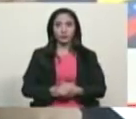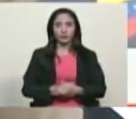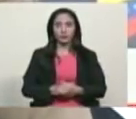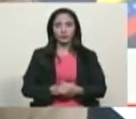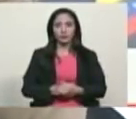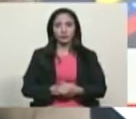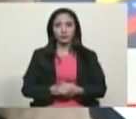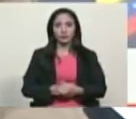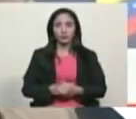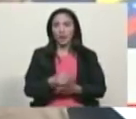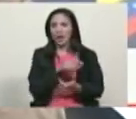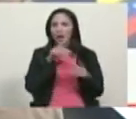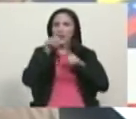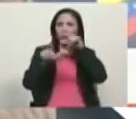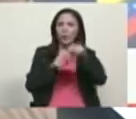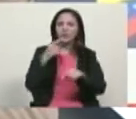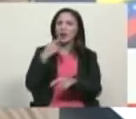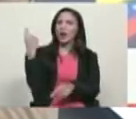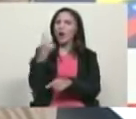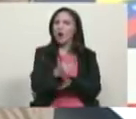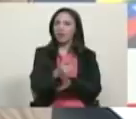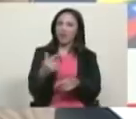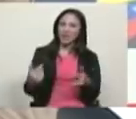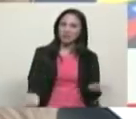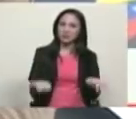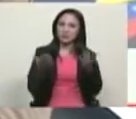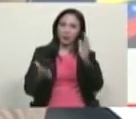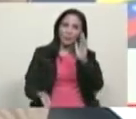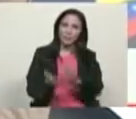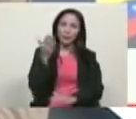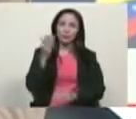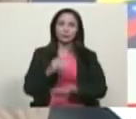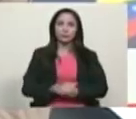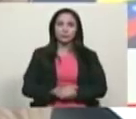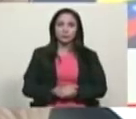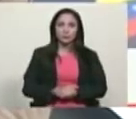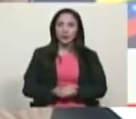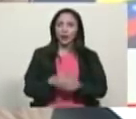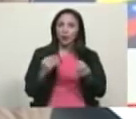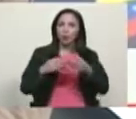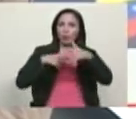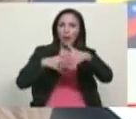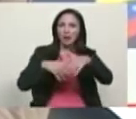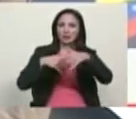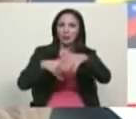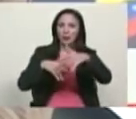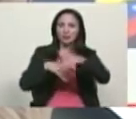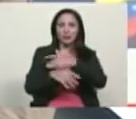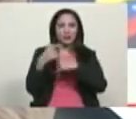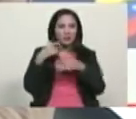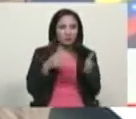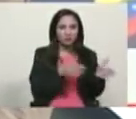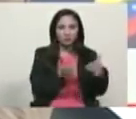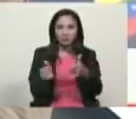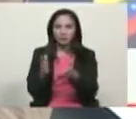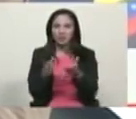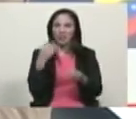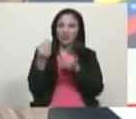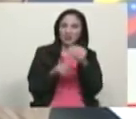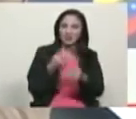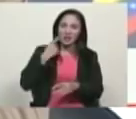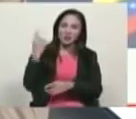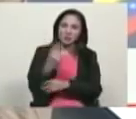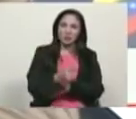Y por Twitter dan órdenes de cuándo marchar, hacia dónde marchar, qué hacer,